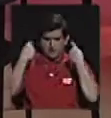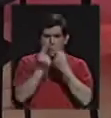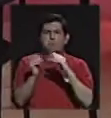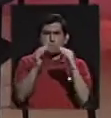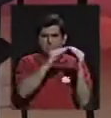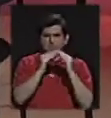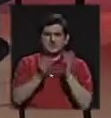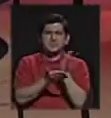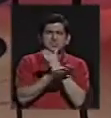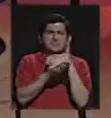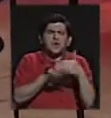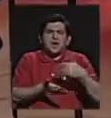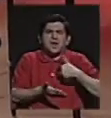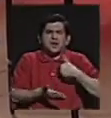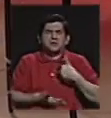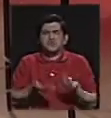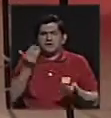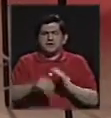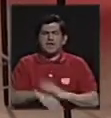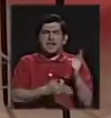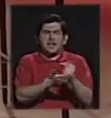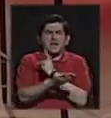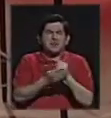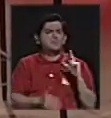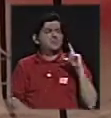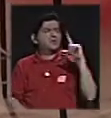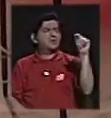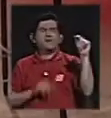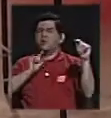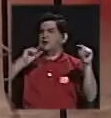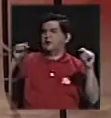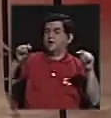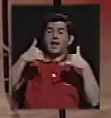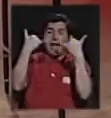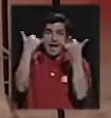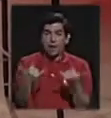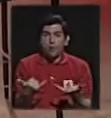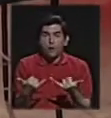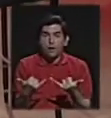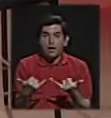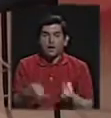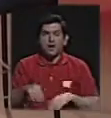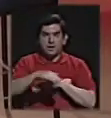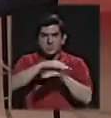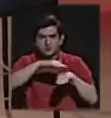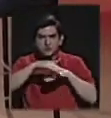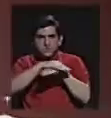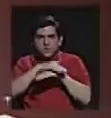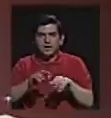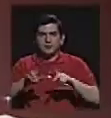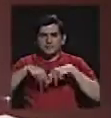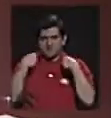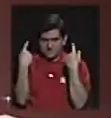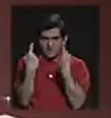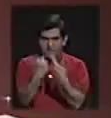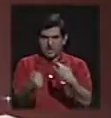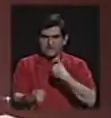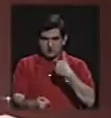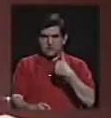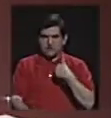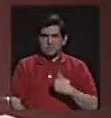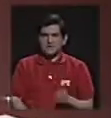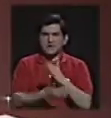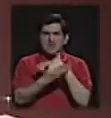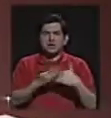alguna implantación en las provincias más alejadas, pero ahora es básicamente un partido que tiene